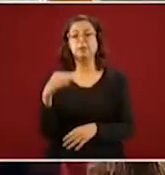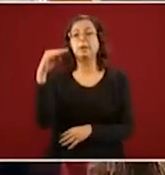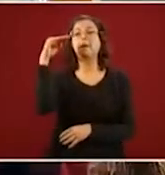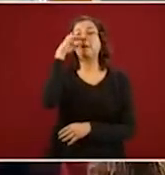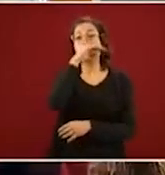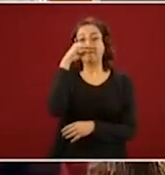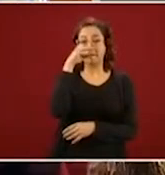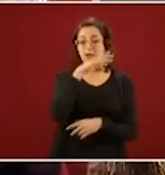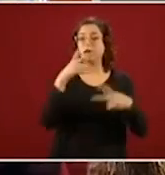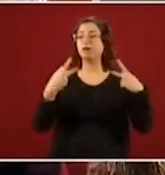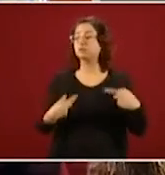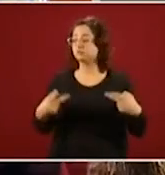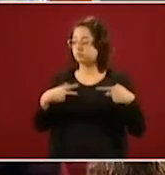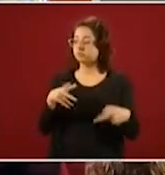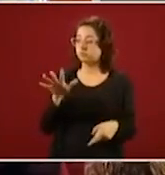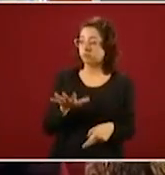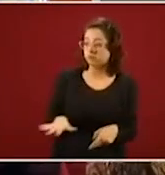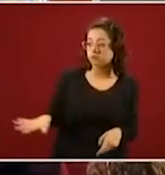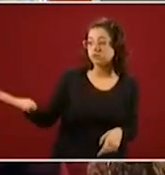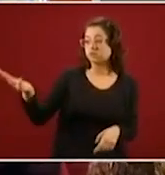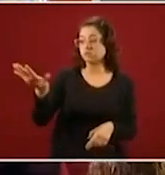corresponsabilidad de la población,